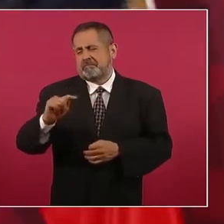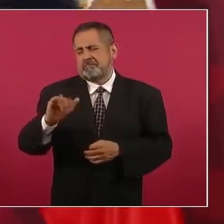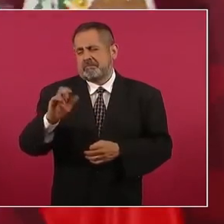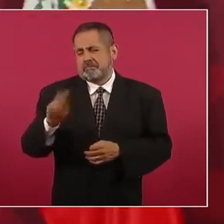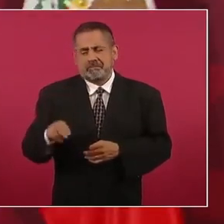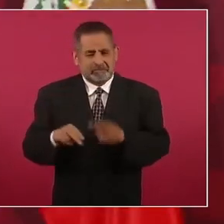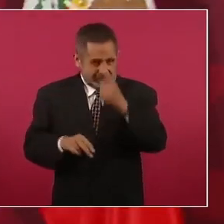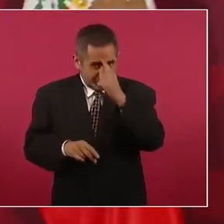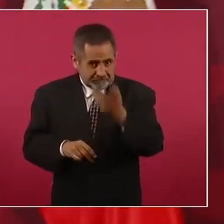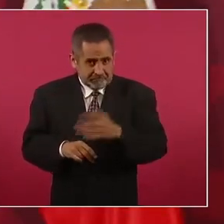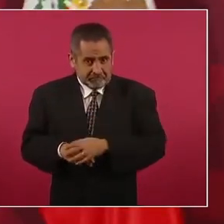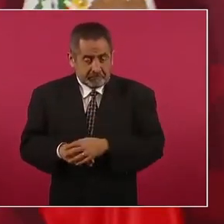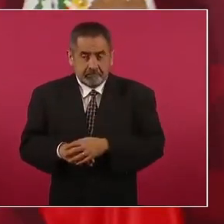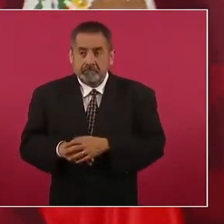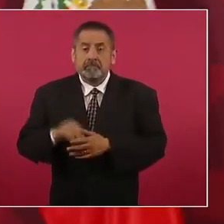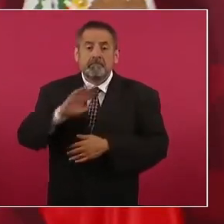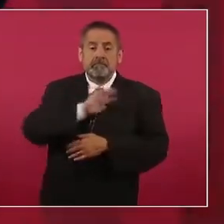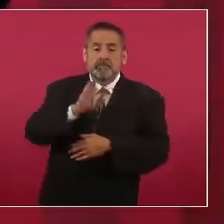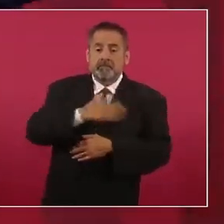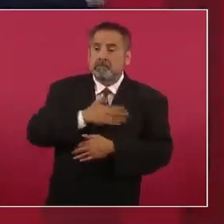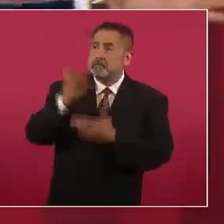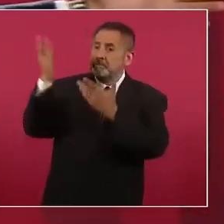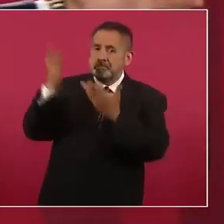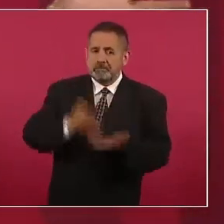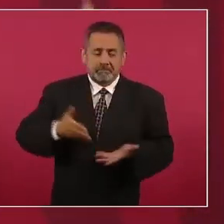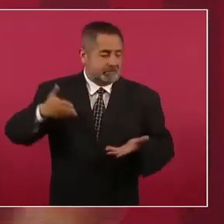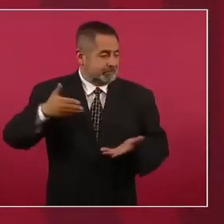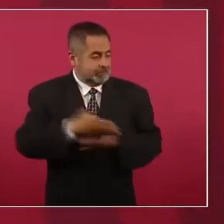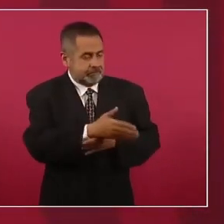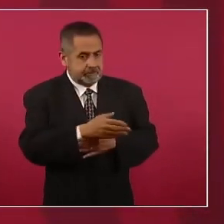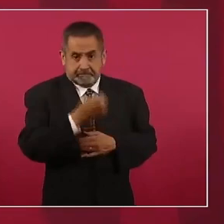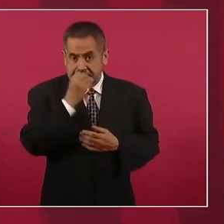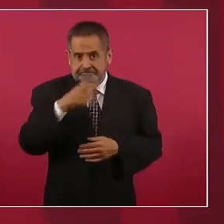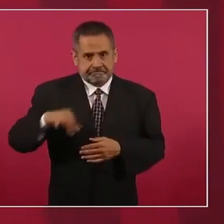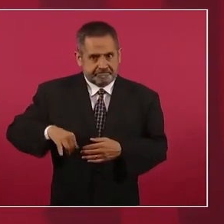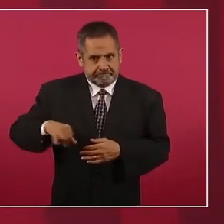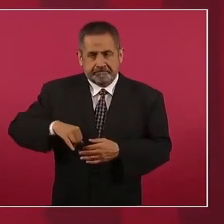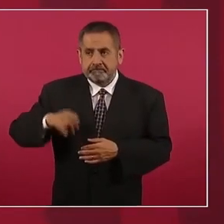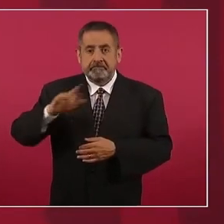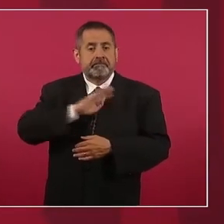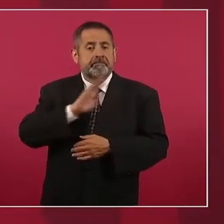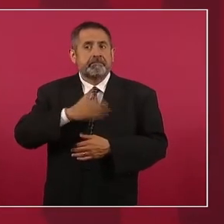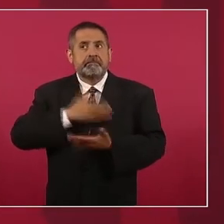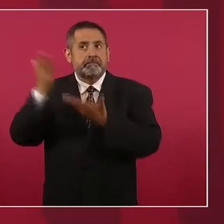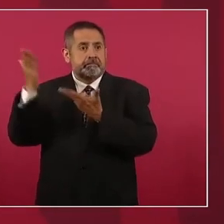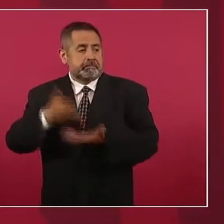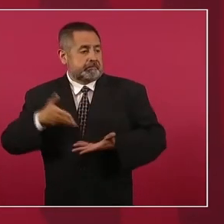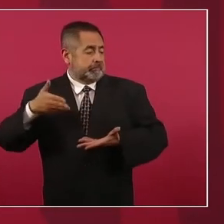Cuando nos invaden, que eso también es muy interesante, ¿sí?,